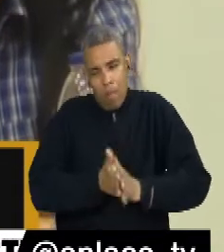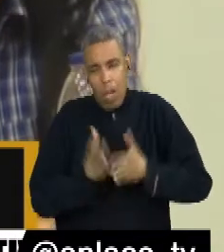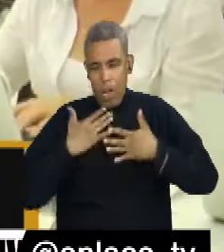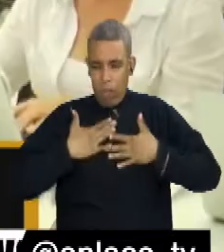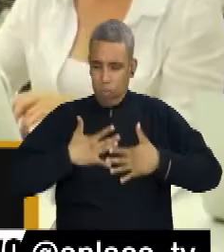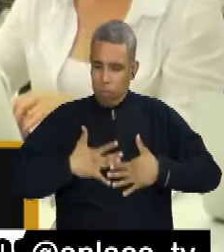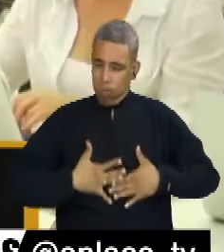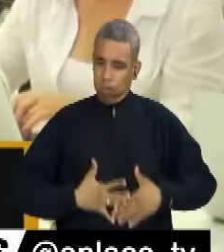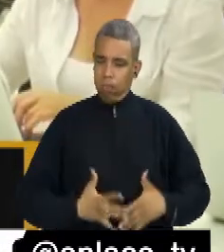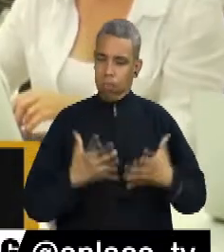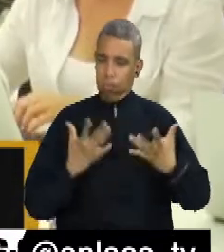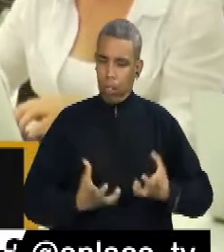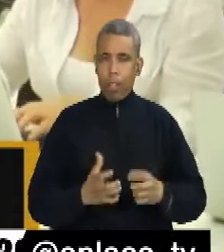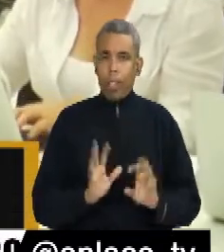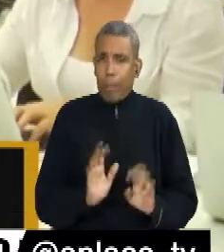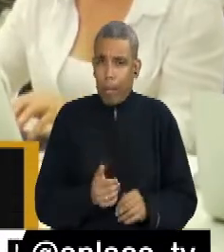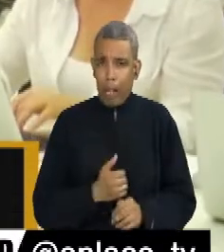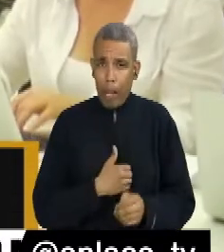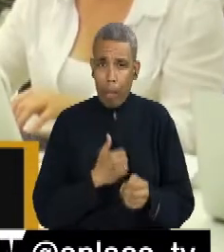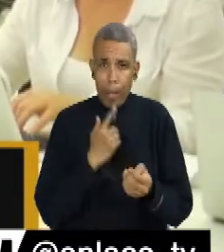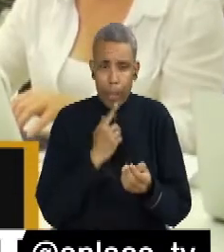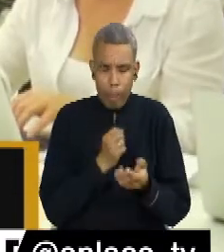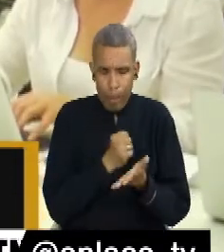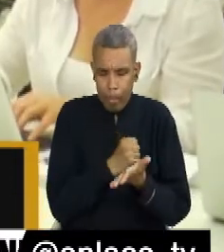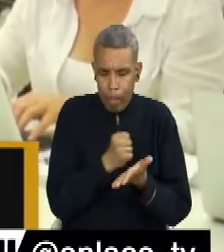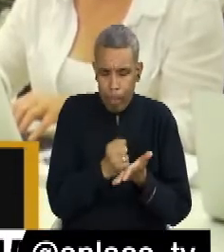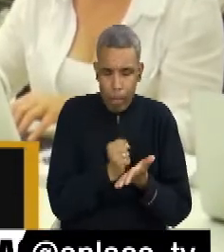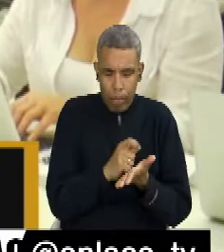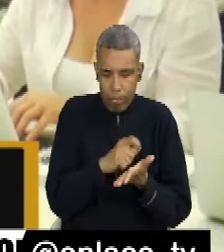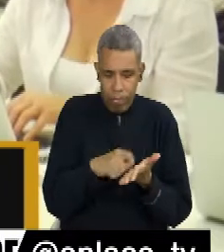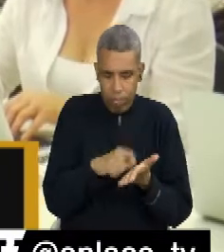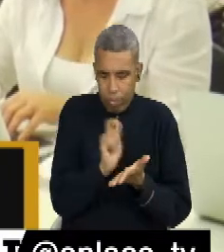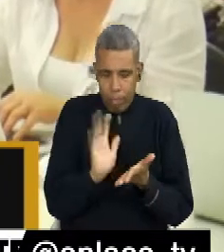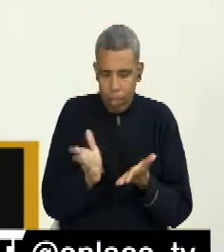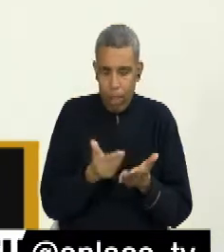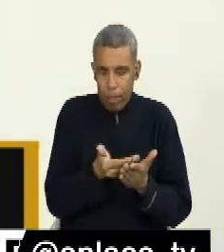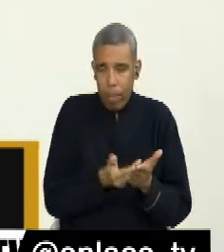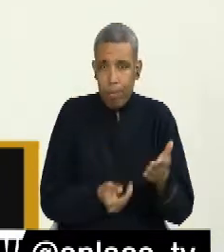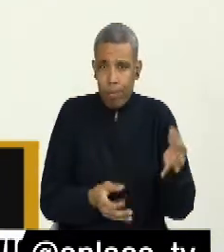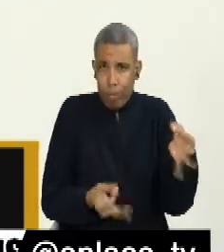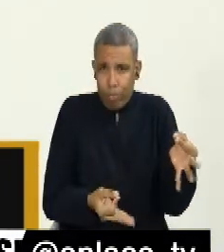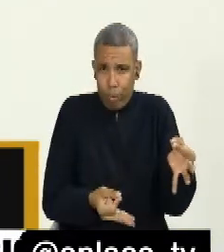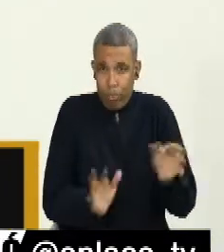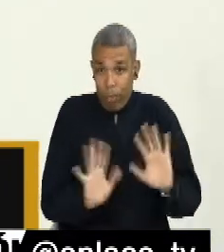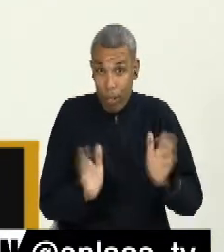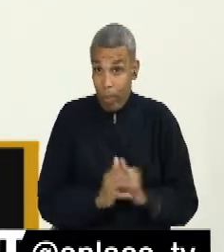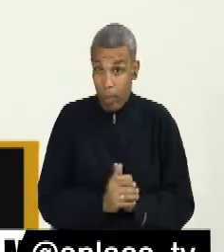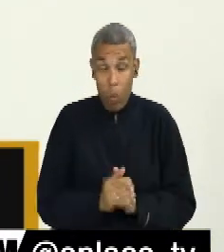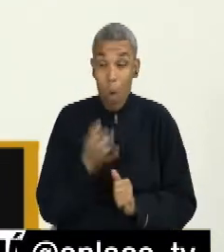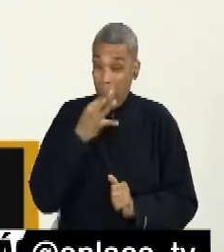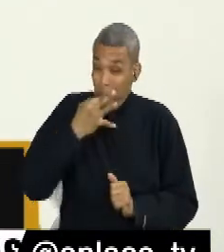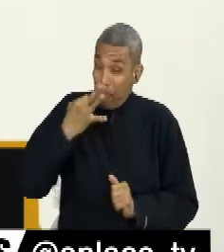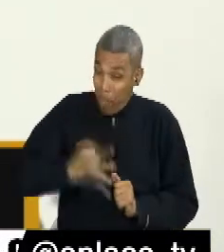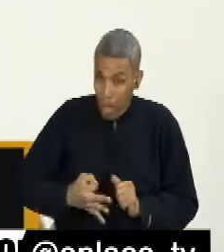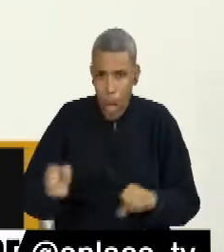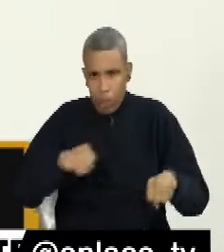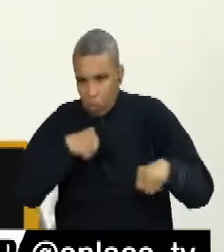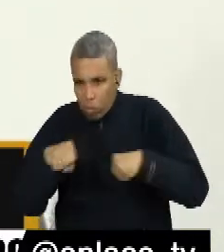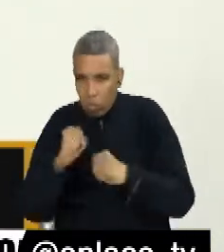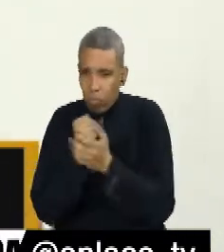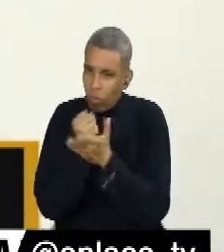compromisos verbales, sino con acciones. Muy hermoso haber visto a los productores pequeños y